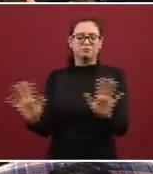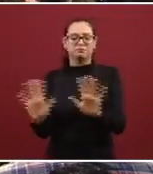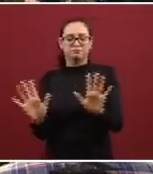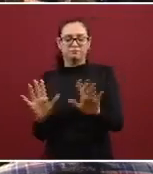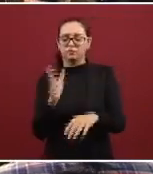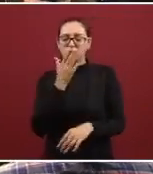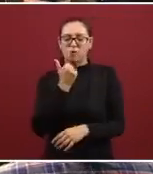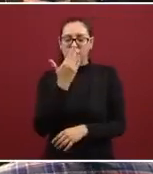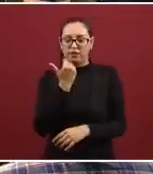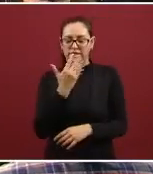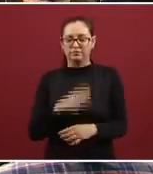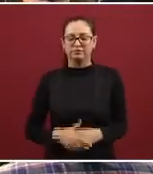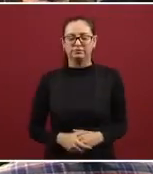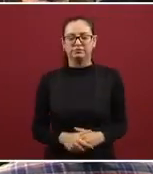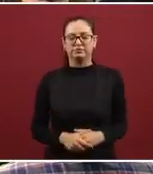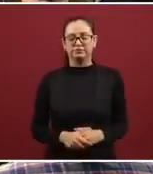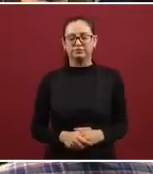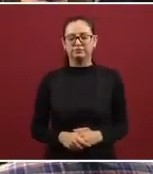Bueno,